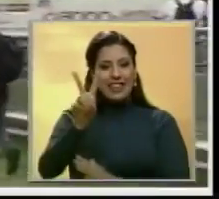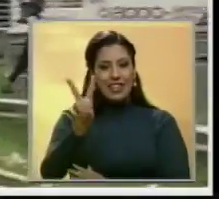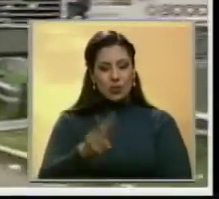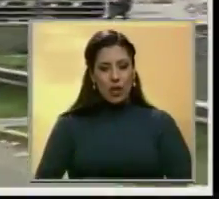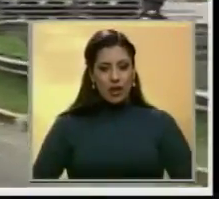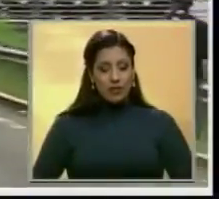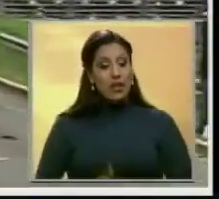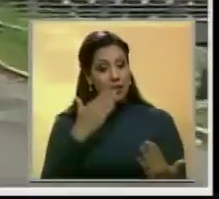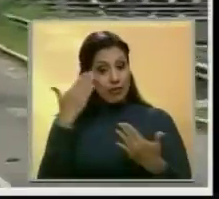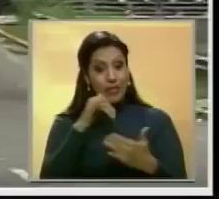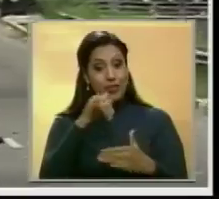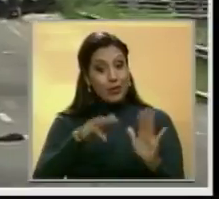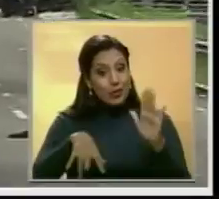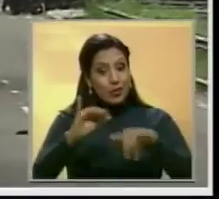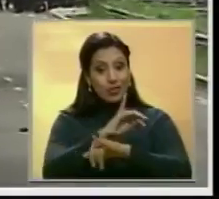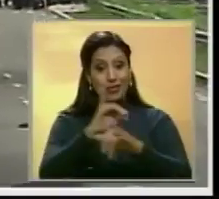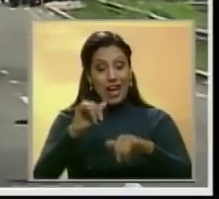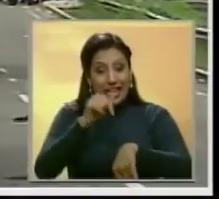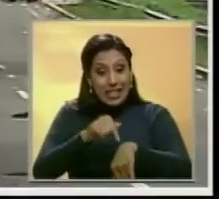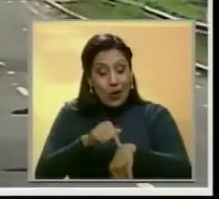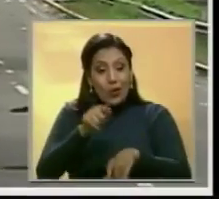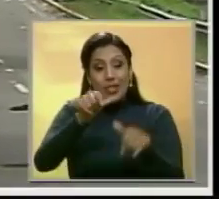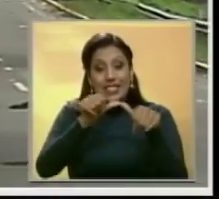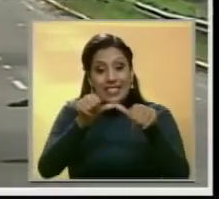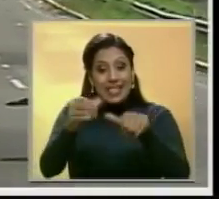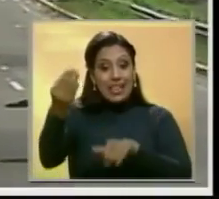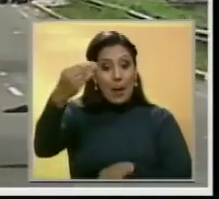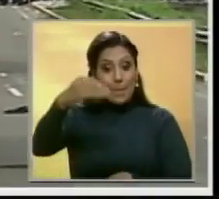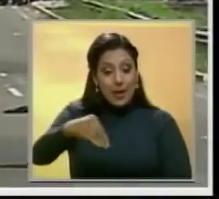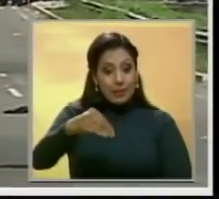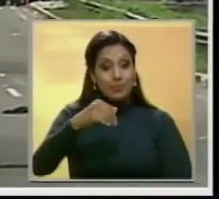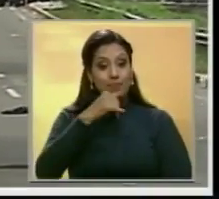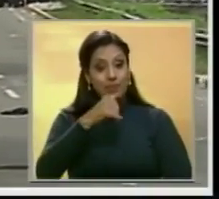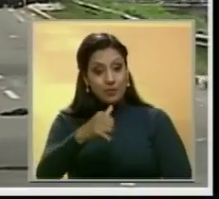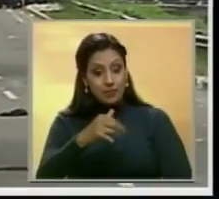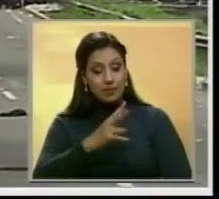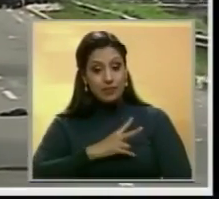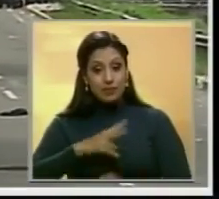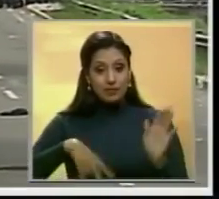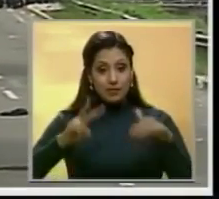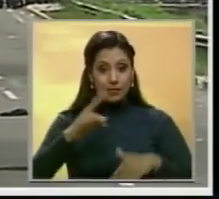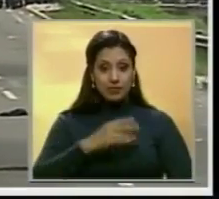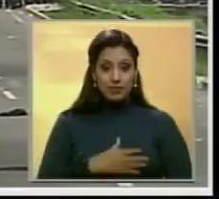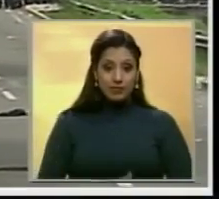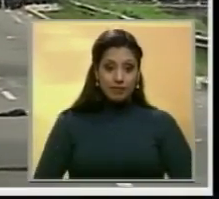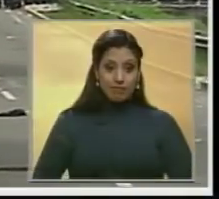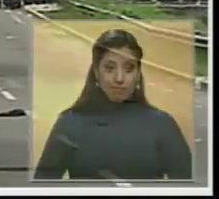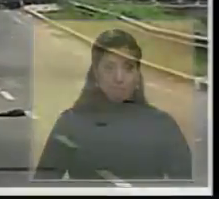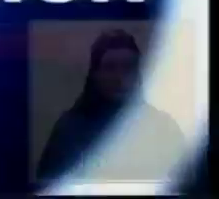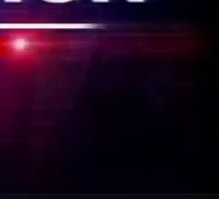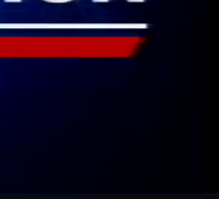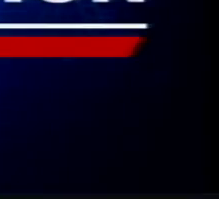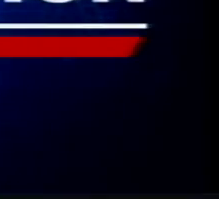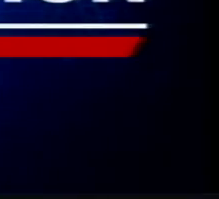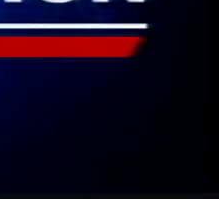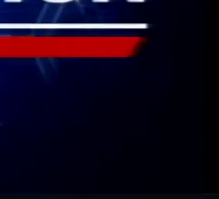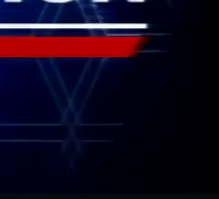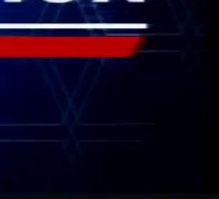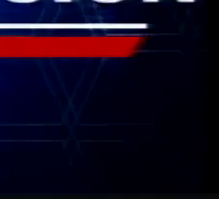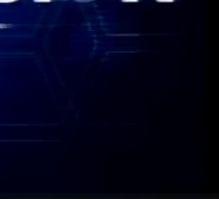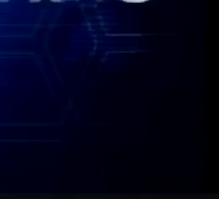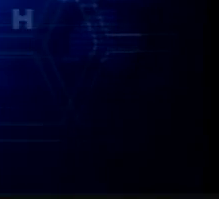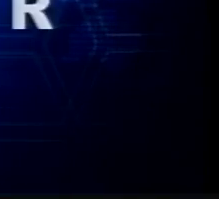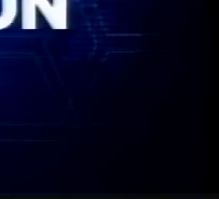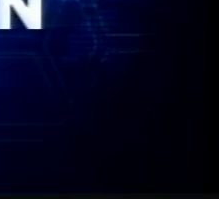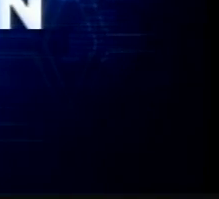Venezuela. Esta es la información que tenemos por el momento. Continúen con más de la emisión meridiana de su noticiero Venevisión. Entrevista